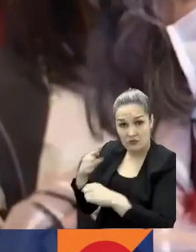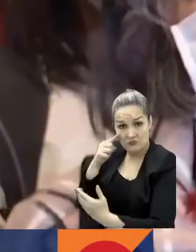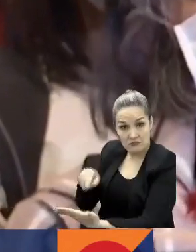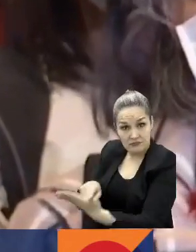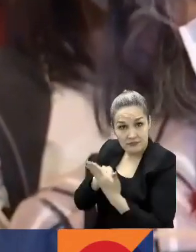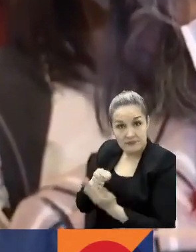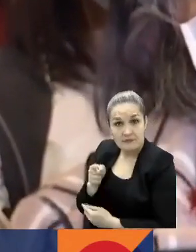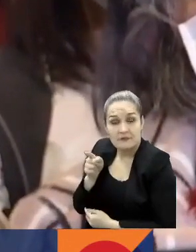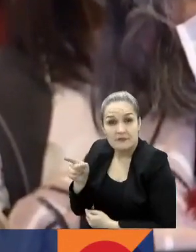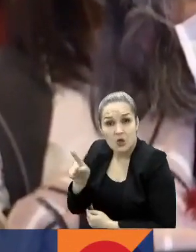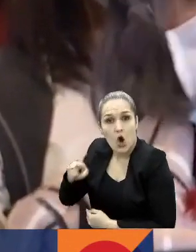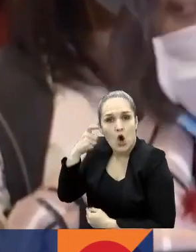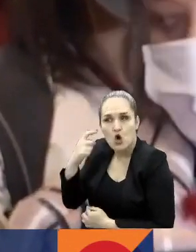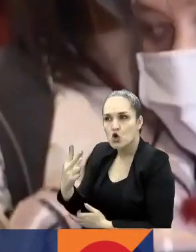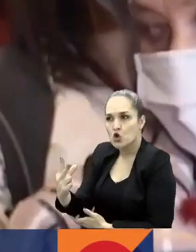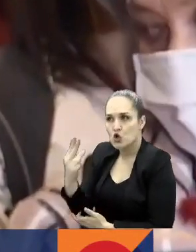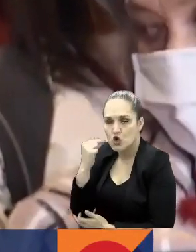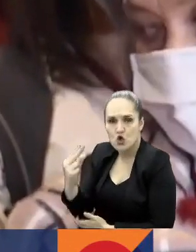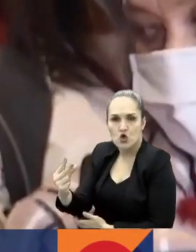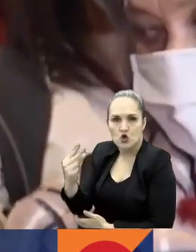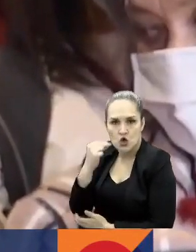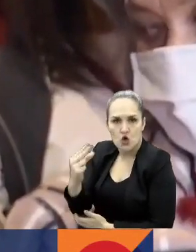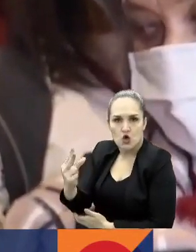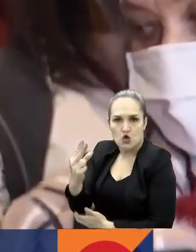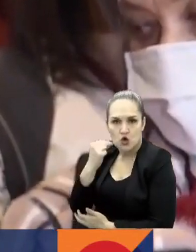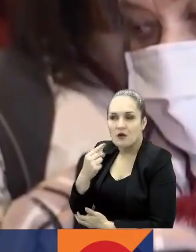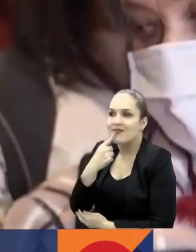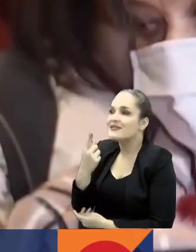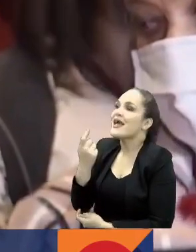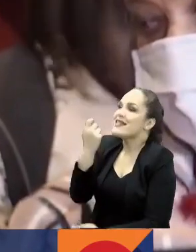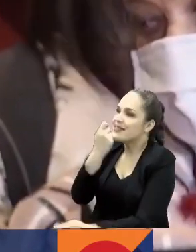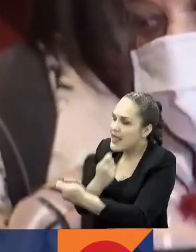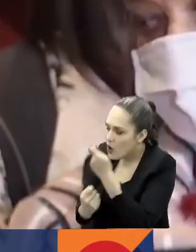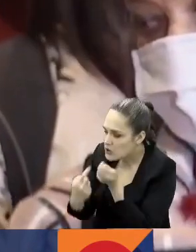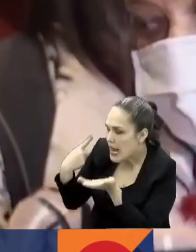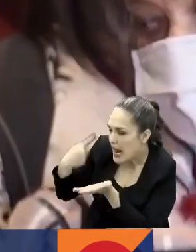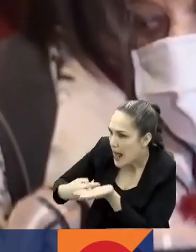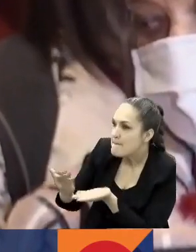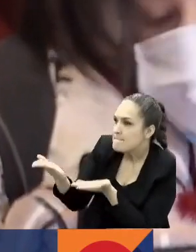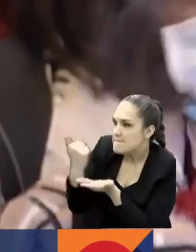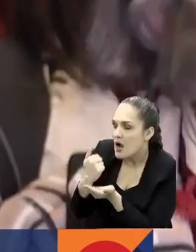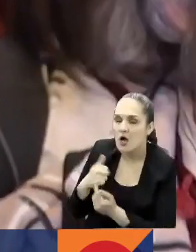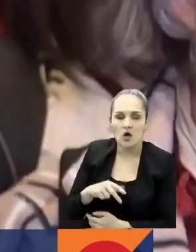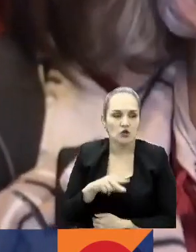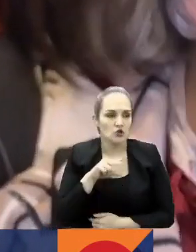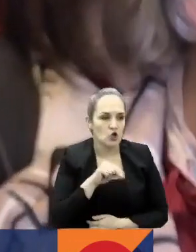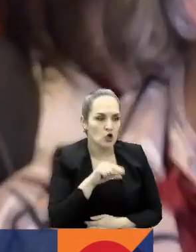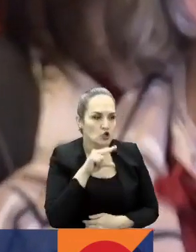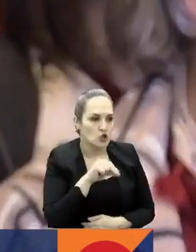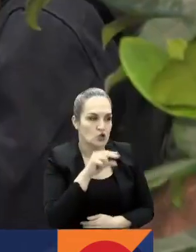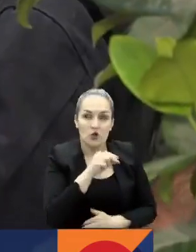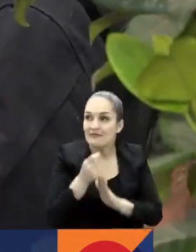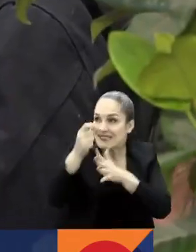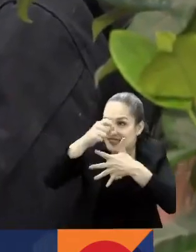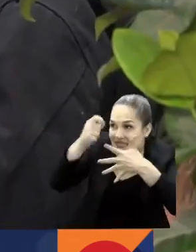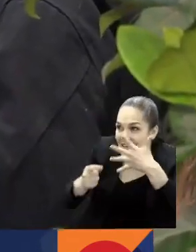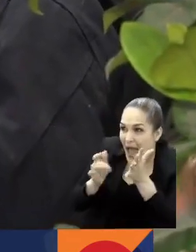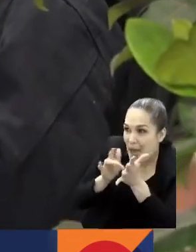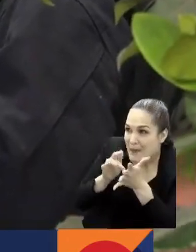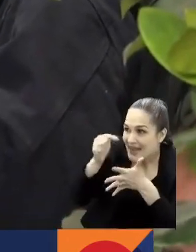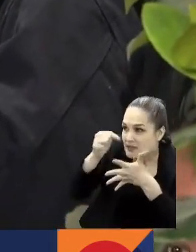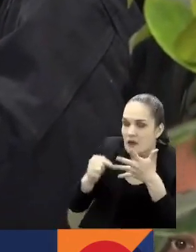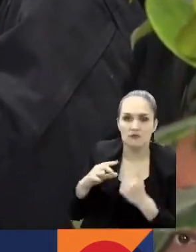negarse sistemáticamente a la negociación del pliego de emergencia. A pesar